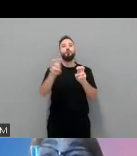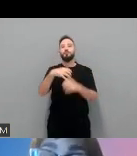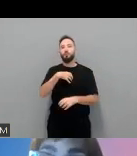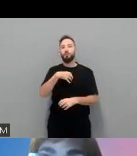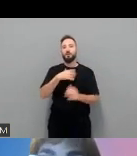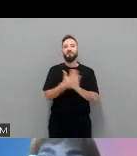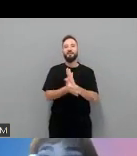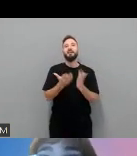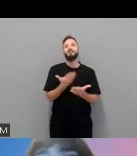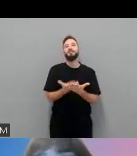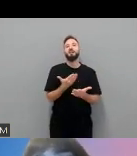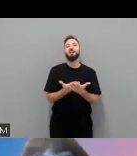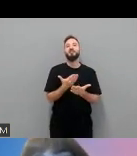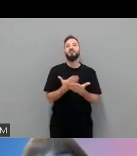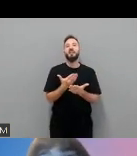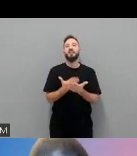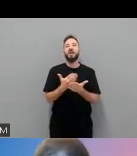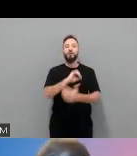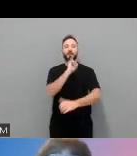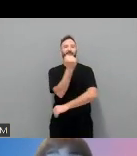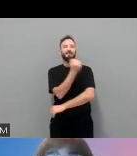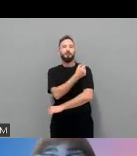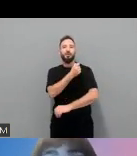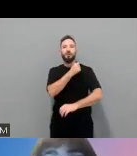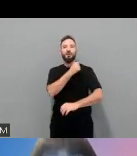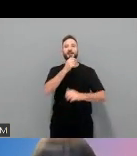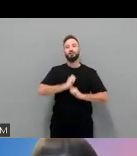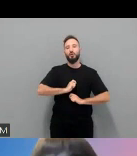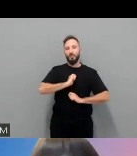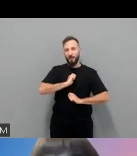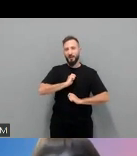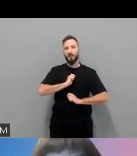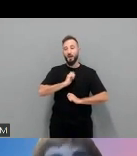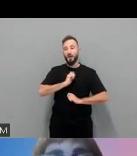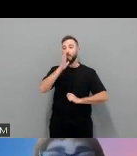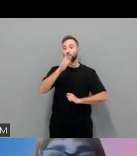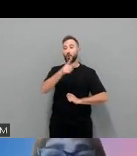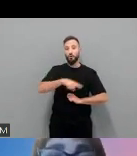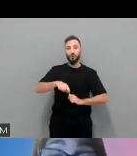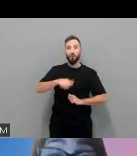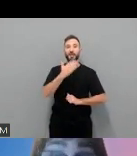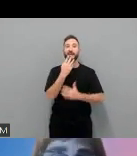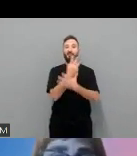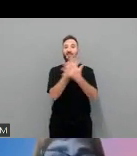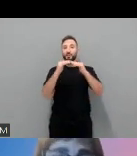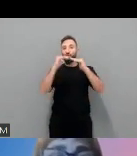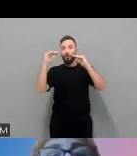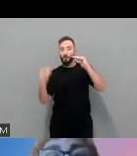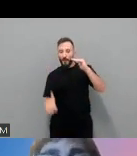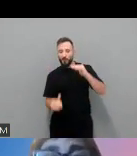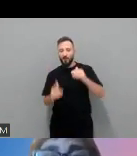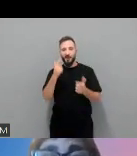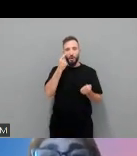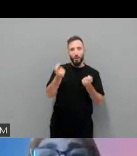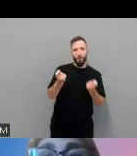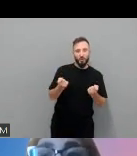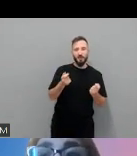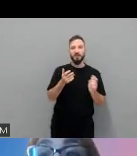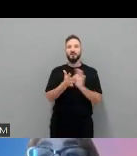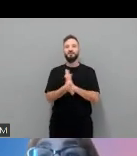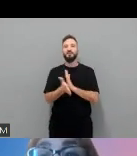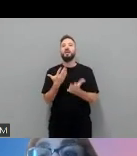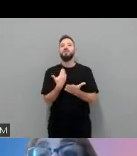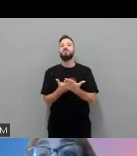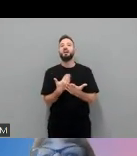inscripción en el registro civil. Sobre todo porque además es un seminario que estamos dirigiendo a menores, ¿vale? A familias de menores, ¿vale? Entonces nos valen los